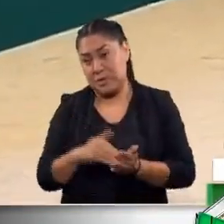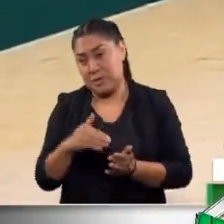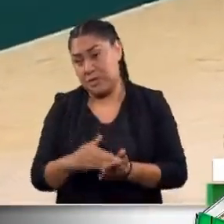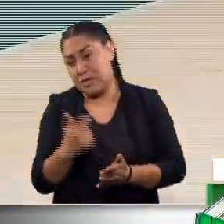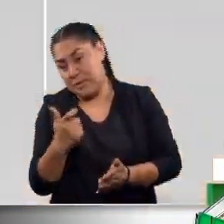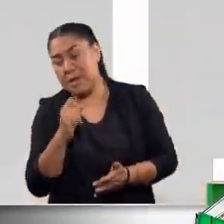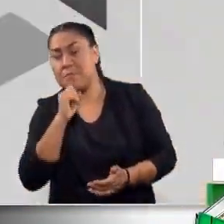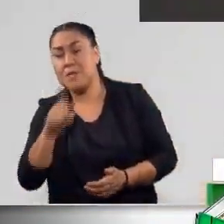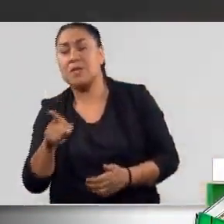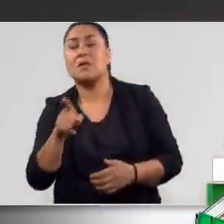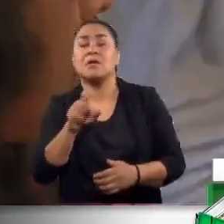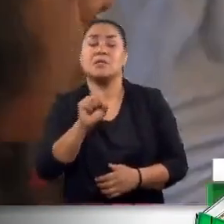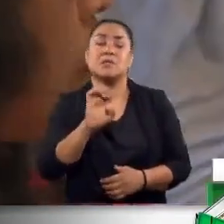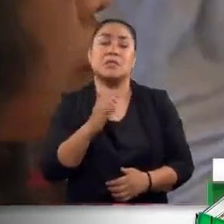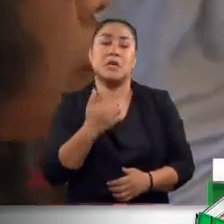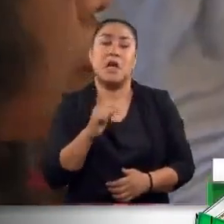pesos.